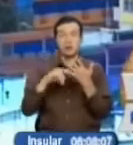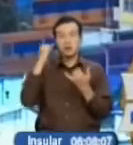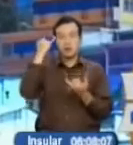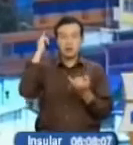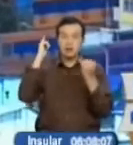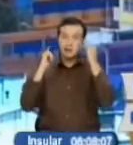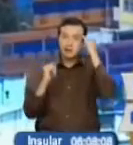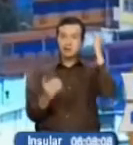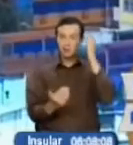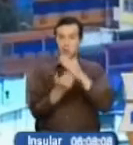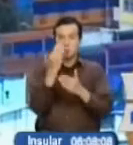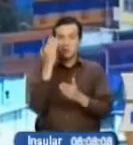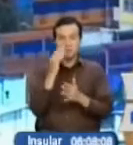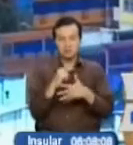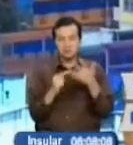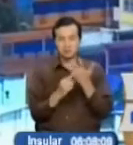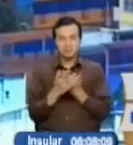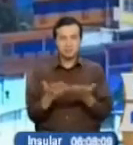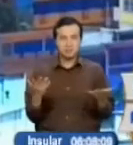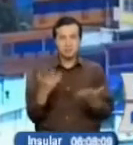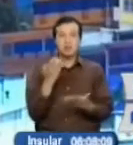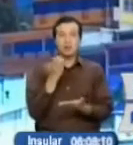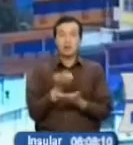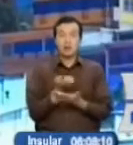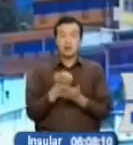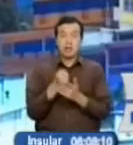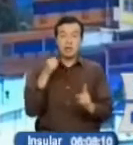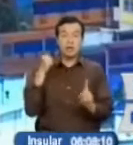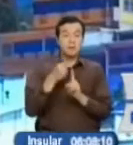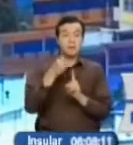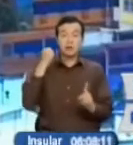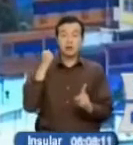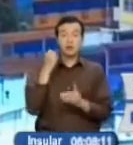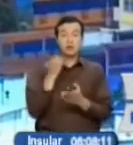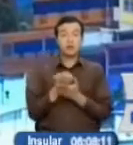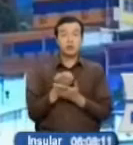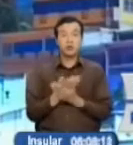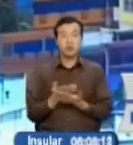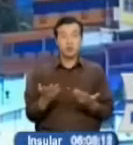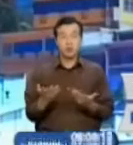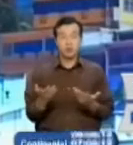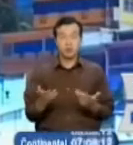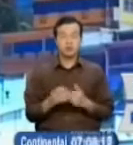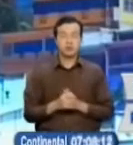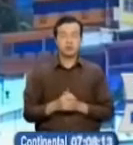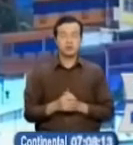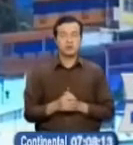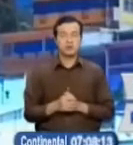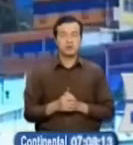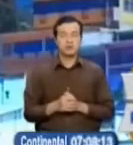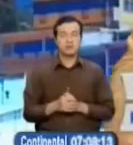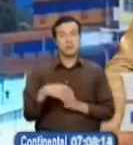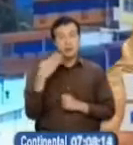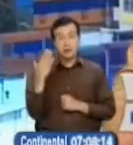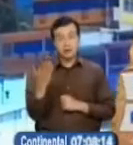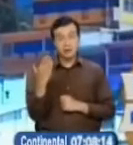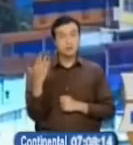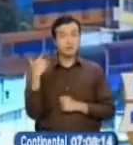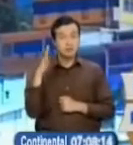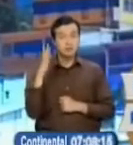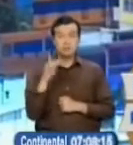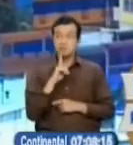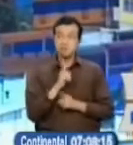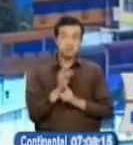innovación. Entonces, el impacto económico, volviendo a tu pregunta, es lo que, más allá de hacer las